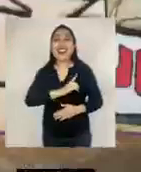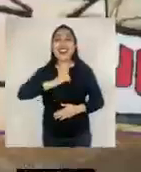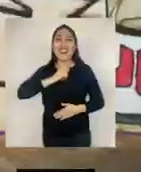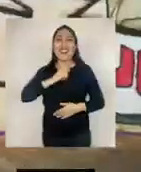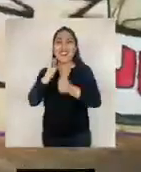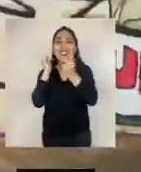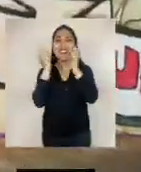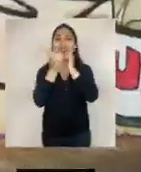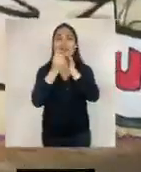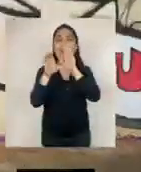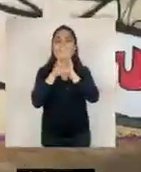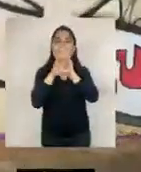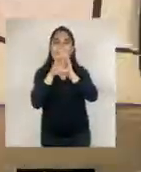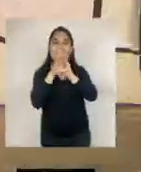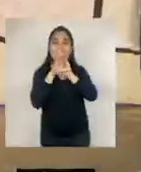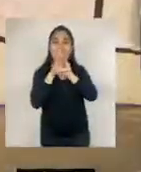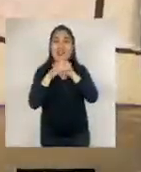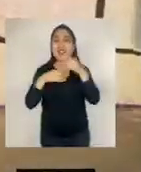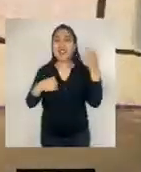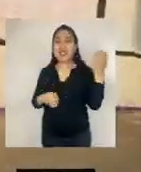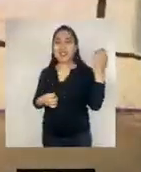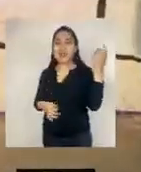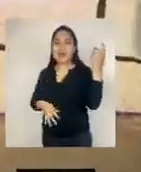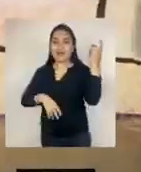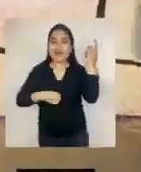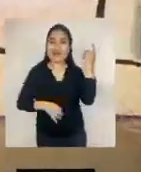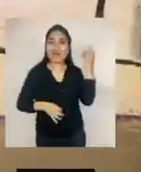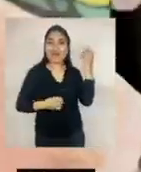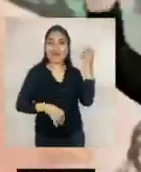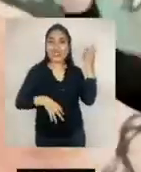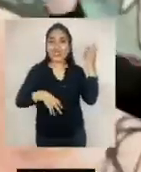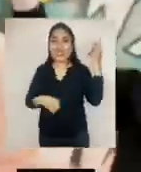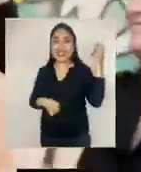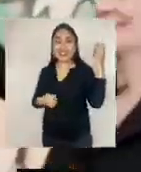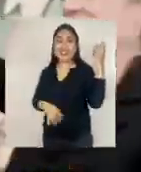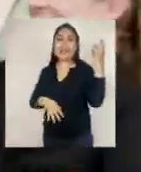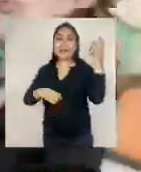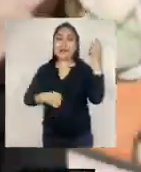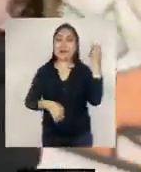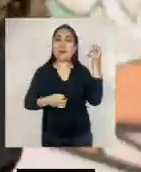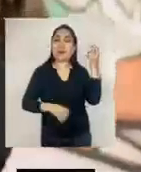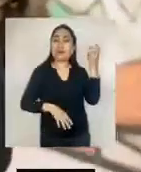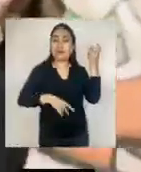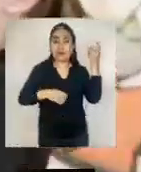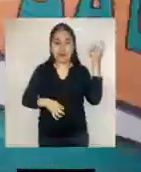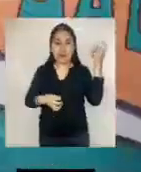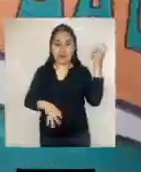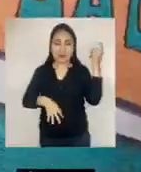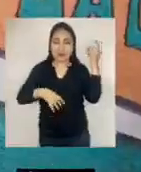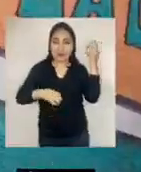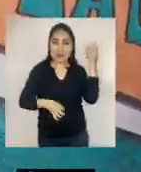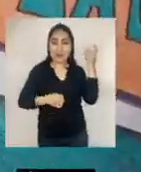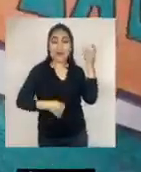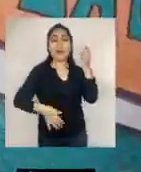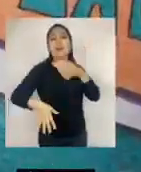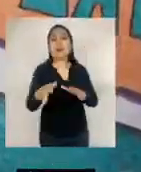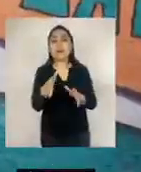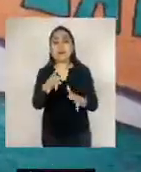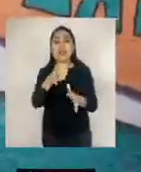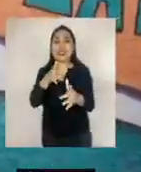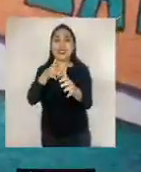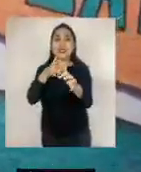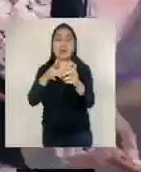Vuelvo. No. Es demasiado ordinario. Te pasaste. En cambio, esto es una canción original. Contemos de qué se trata, quiénes son los autores, todo. Ya